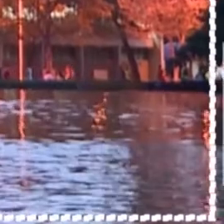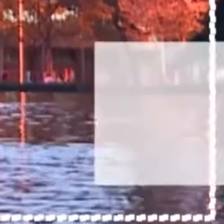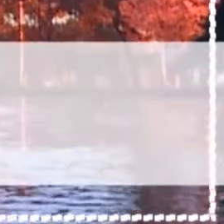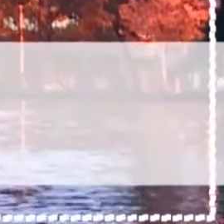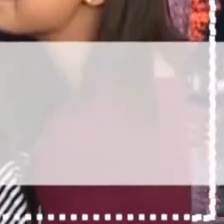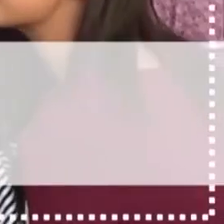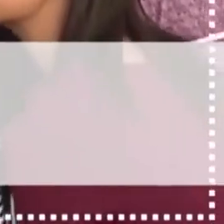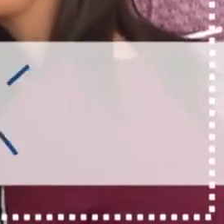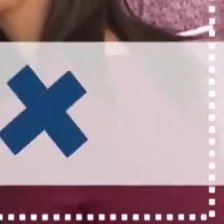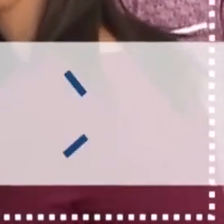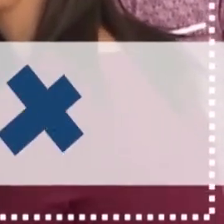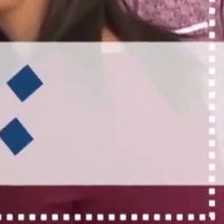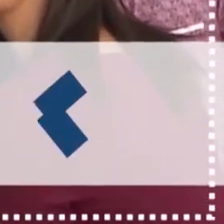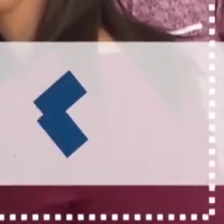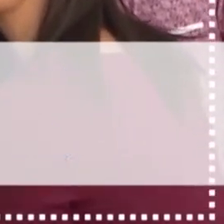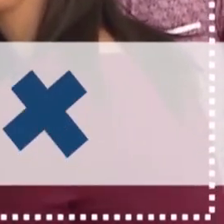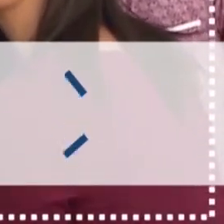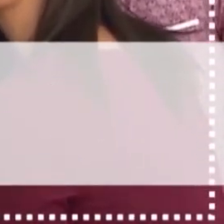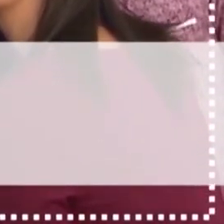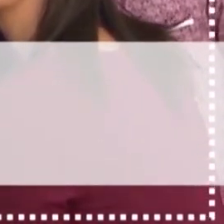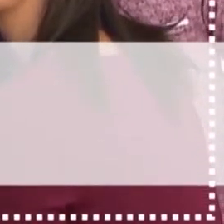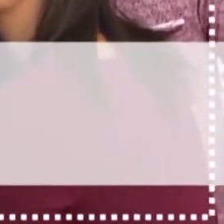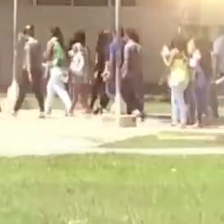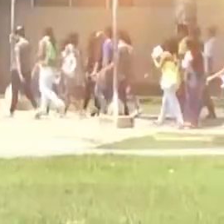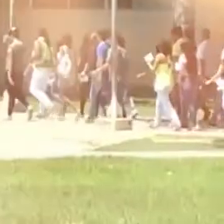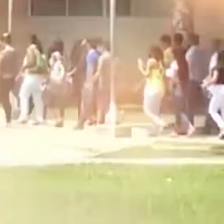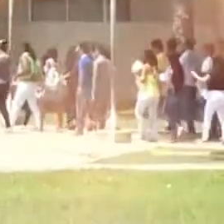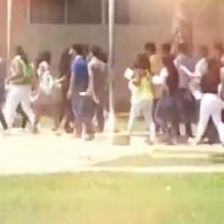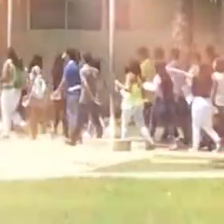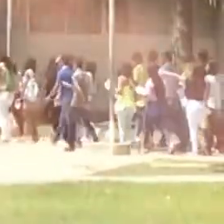Por una universidad más incluyente e innovadora.